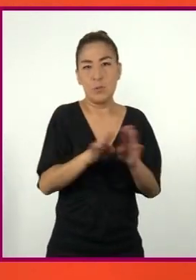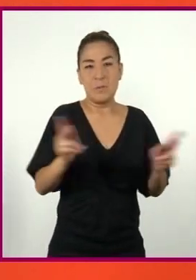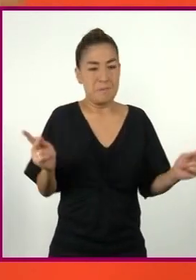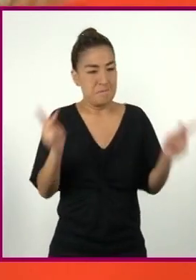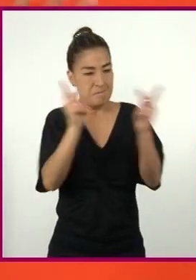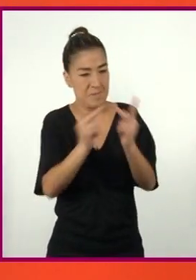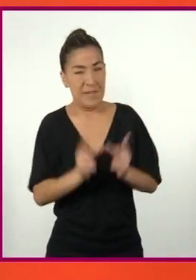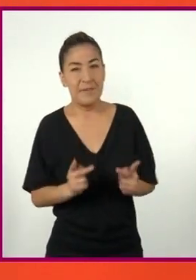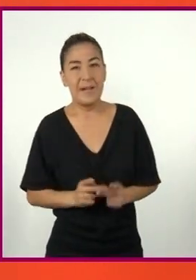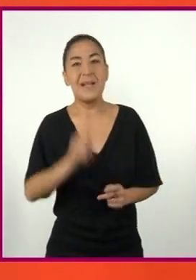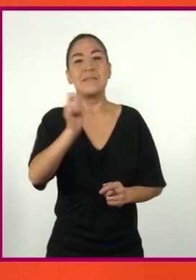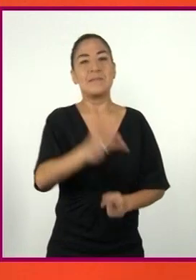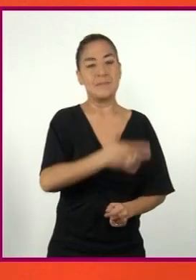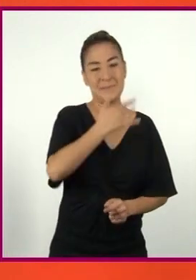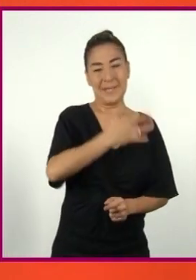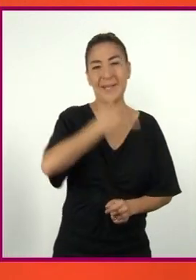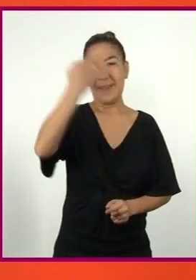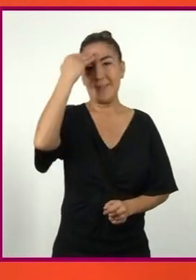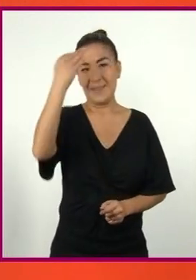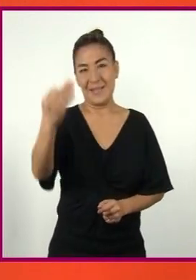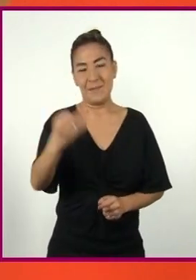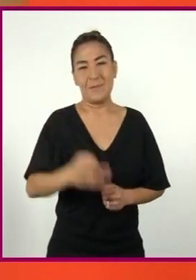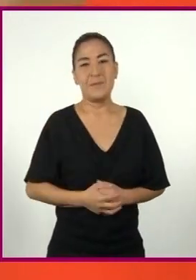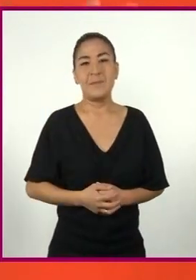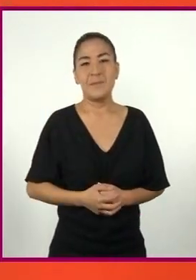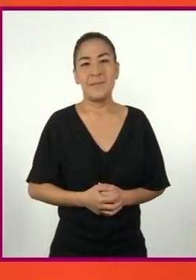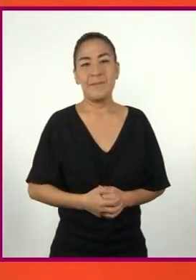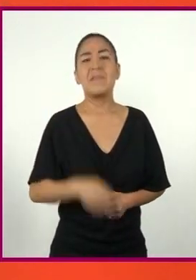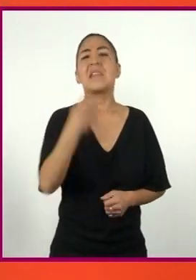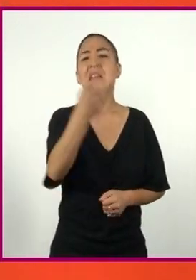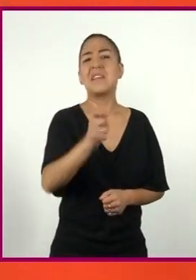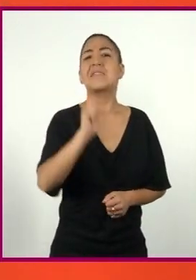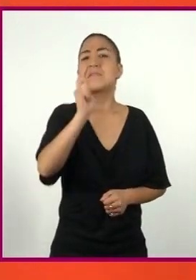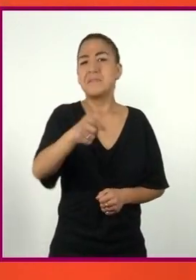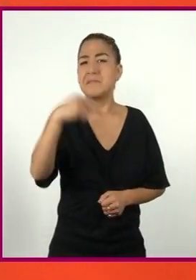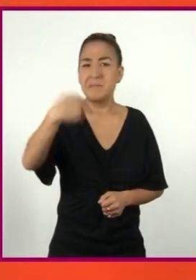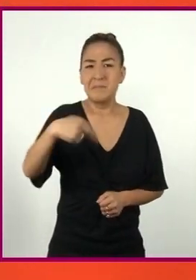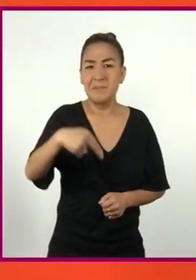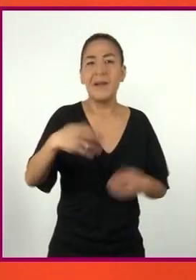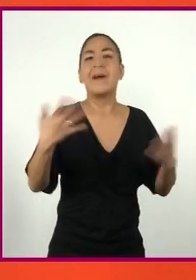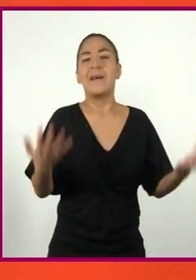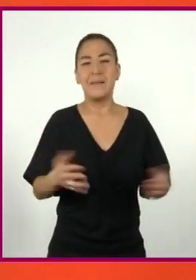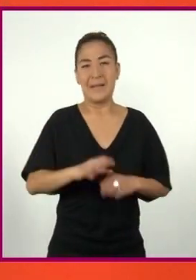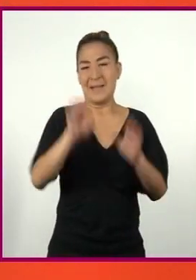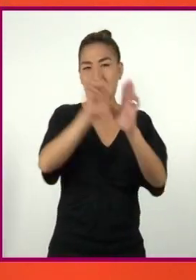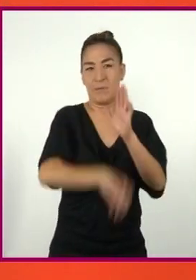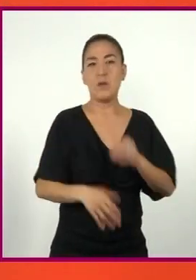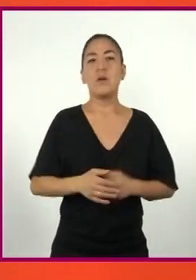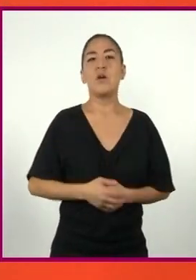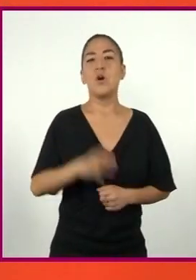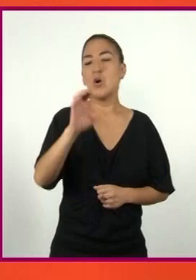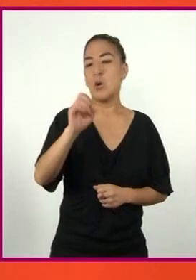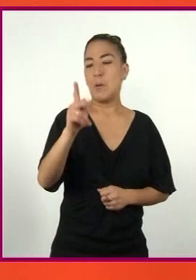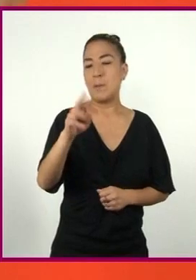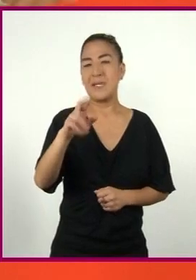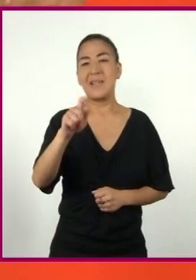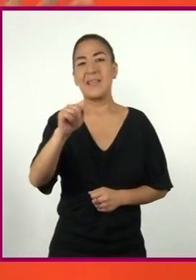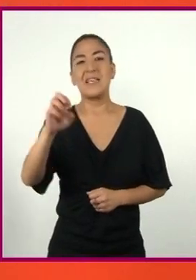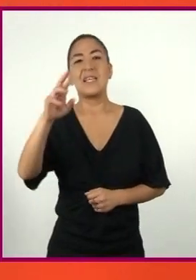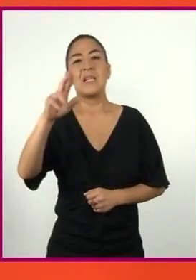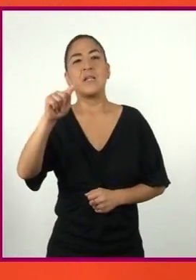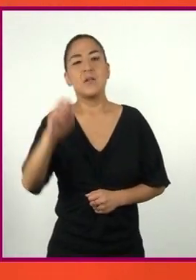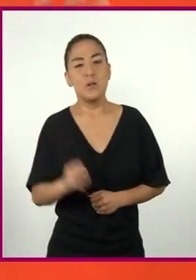percepción subjetiva del tiempo. A eso nos referimos cuando decimos que en el copretérito la